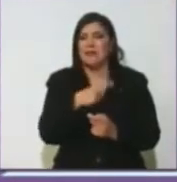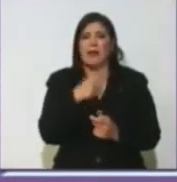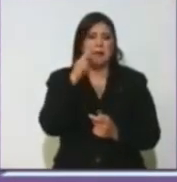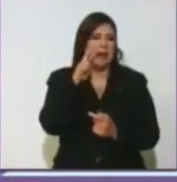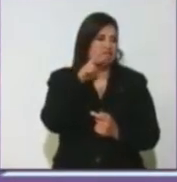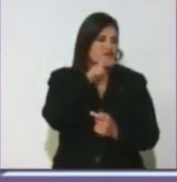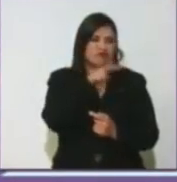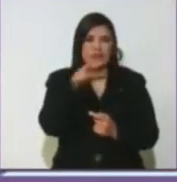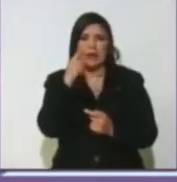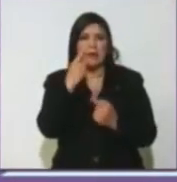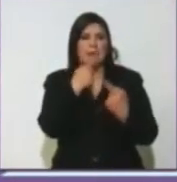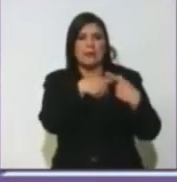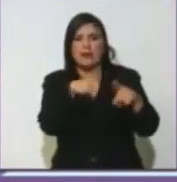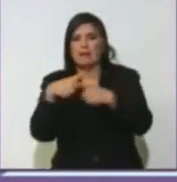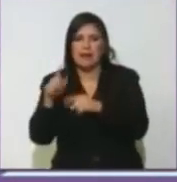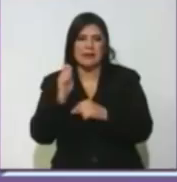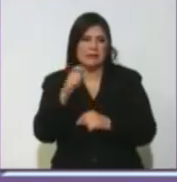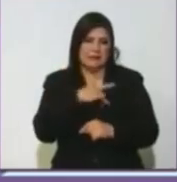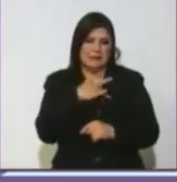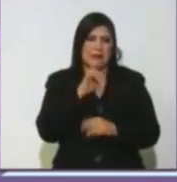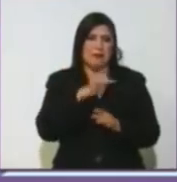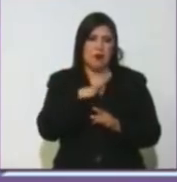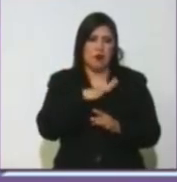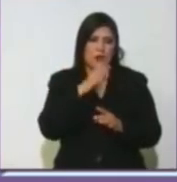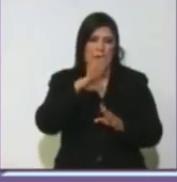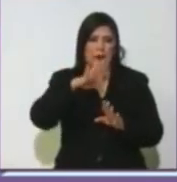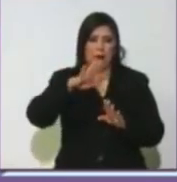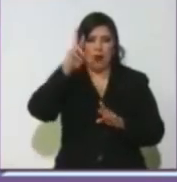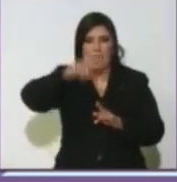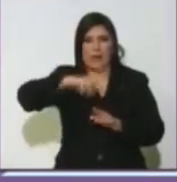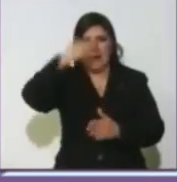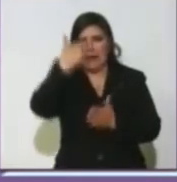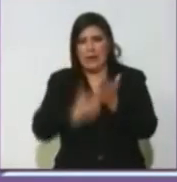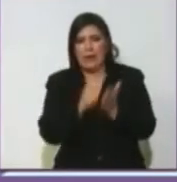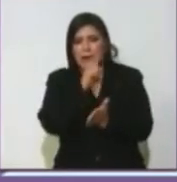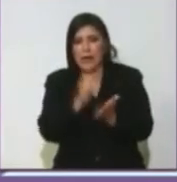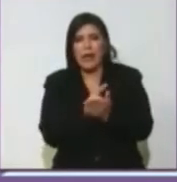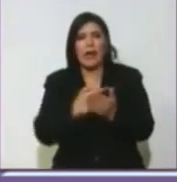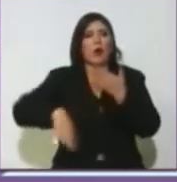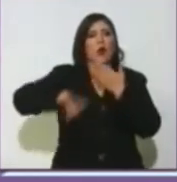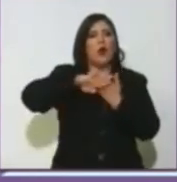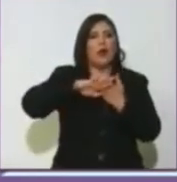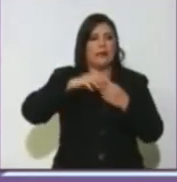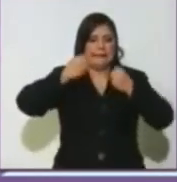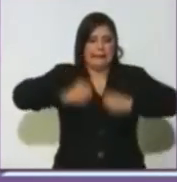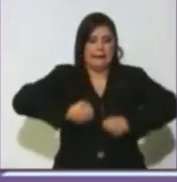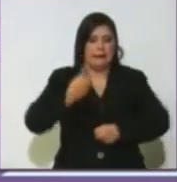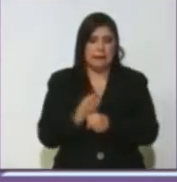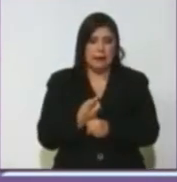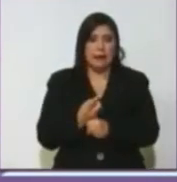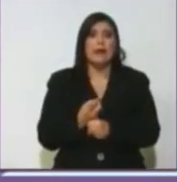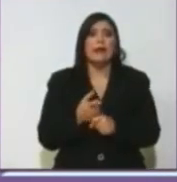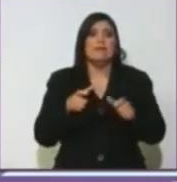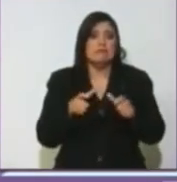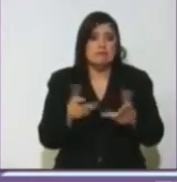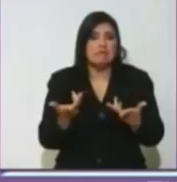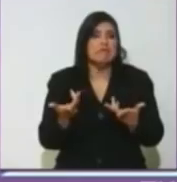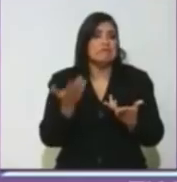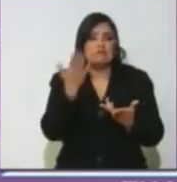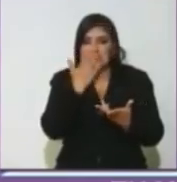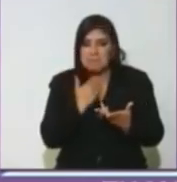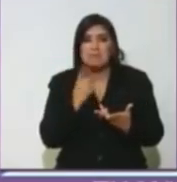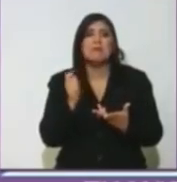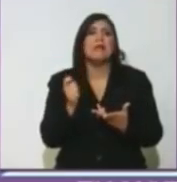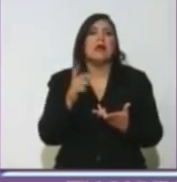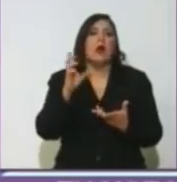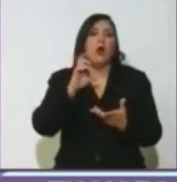que realmente atentan en contra de tu seguridad con aquellos que en realidad no